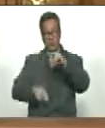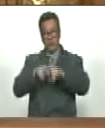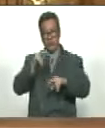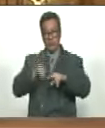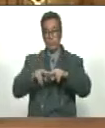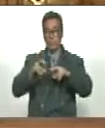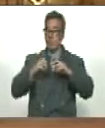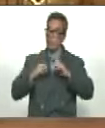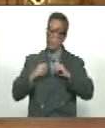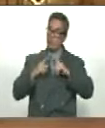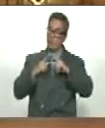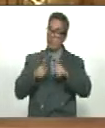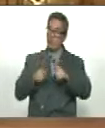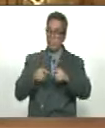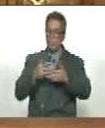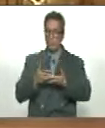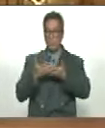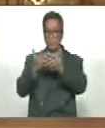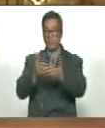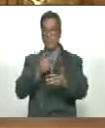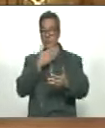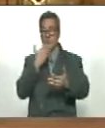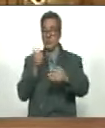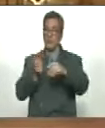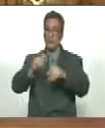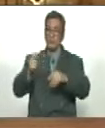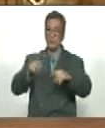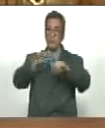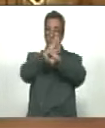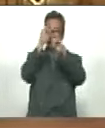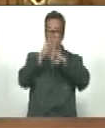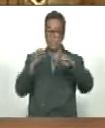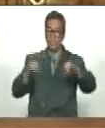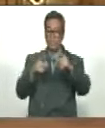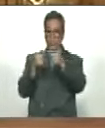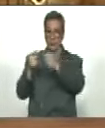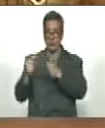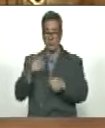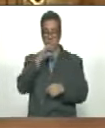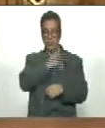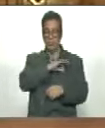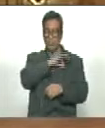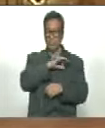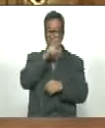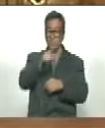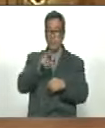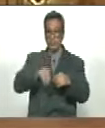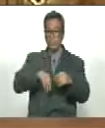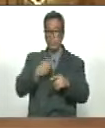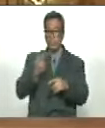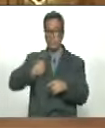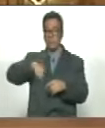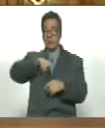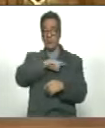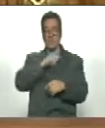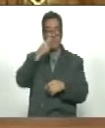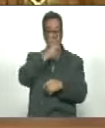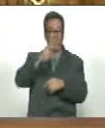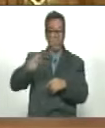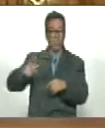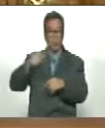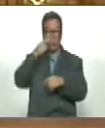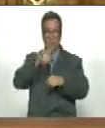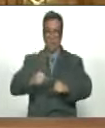la posibilidad de brindarle la mayor suma de felicidad económica, social, posible a nuestro pueblo,